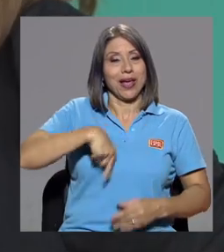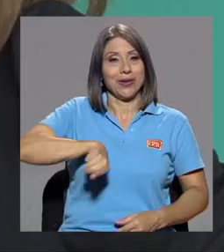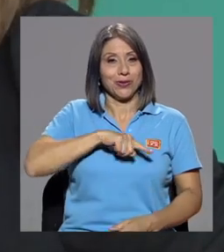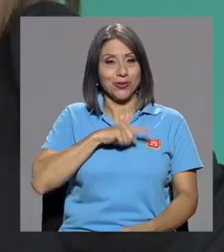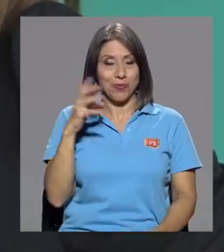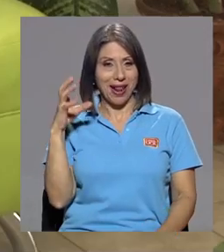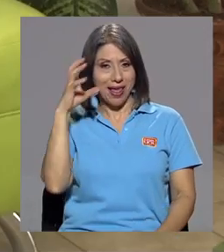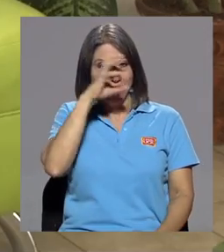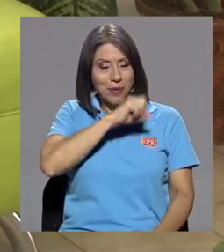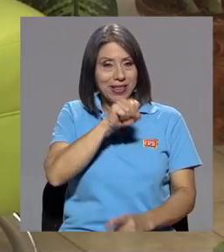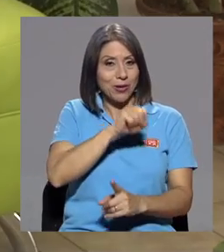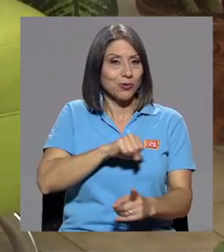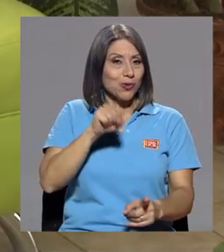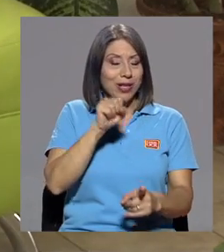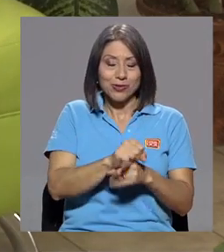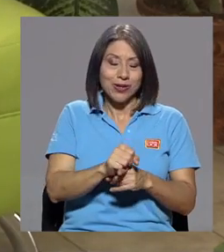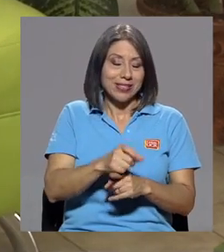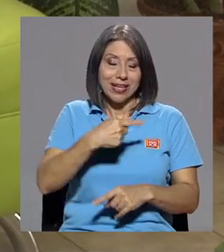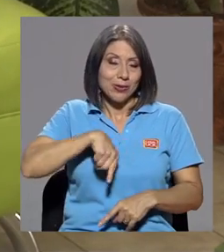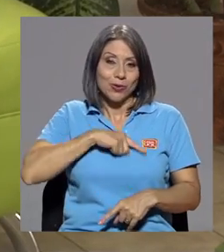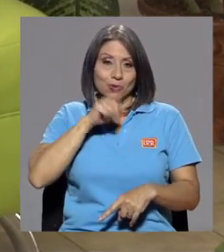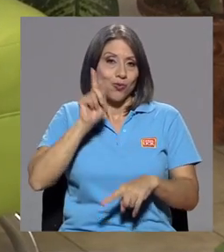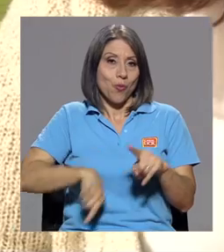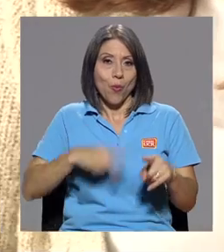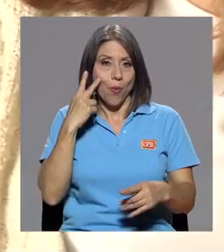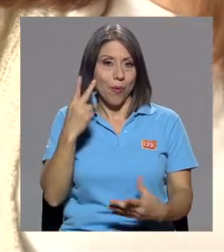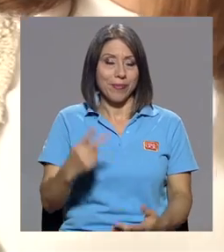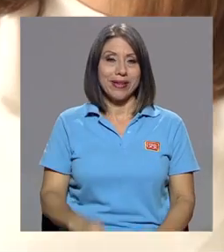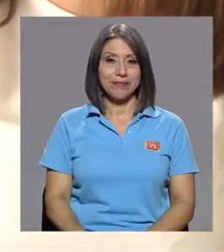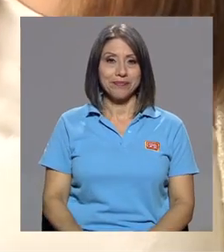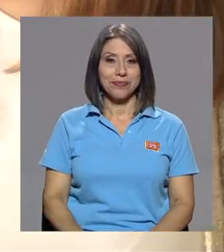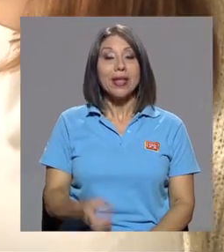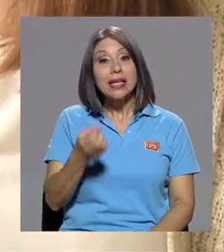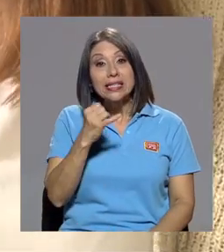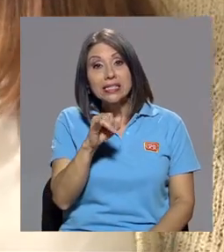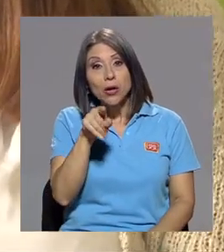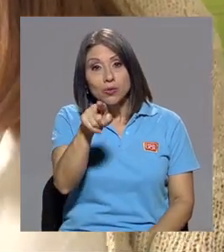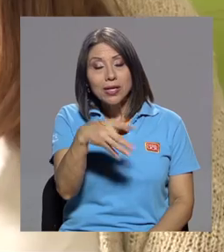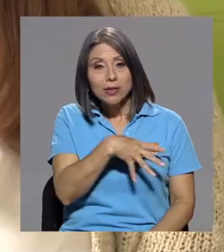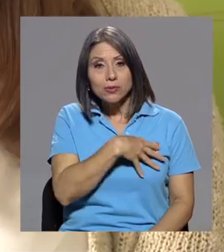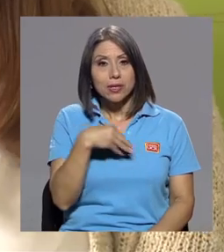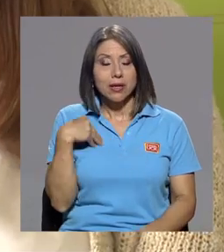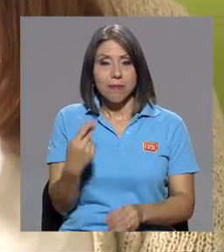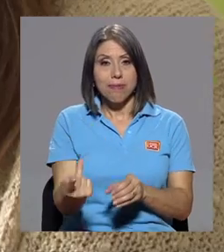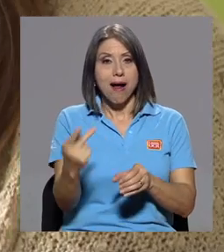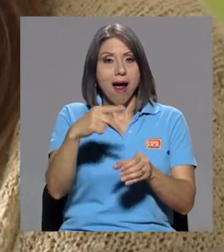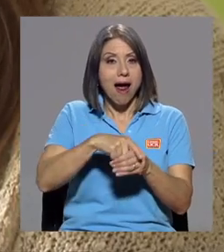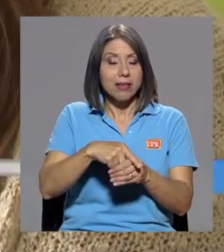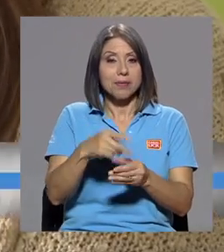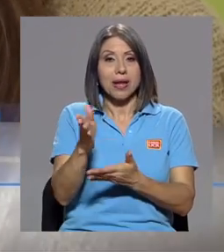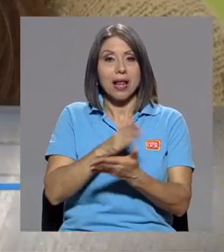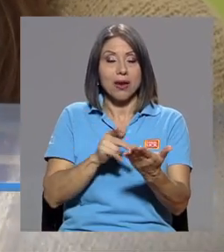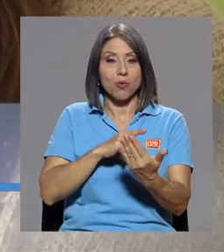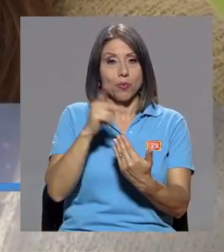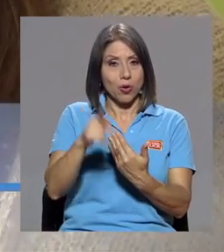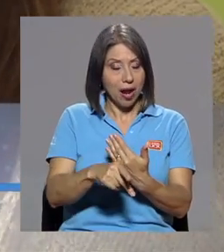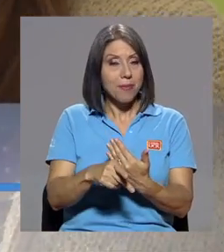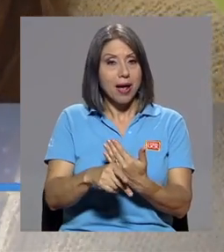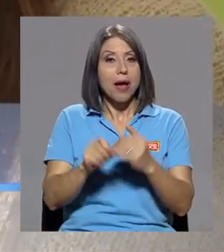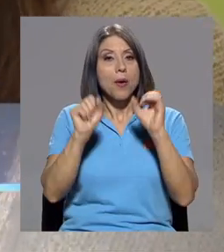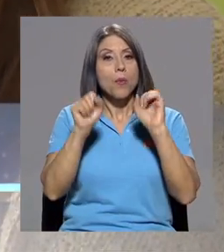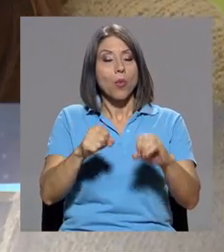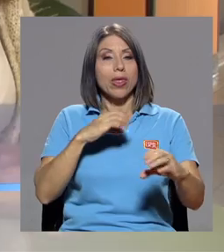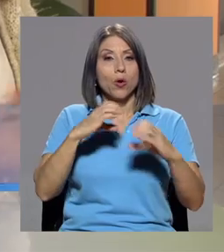situaciones que de otra manera no podemos verla. Si a usted le gustaría participar de alguno de estos programas,